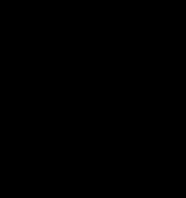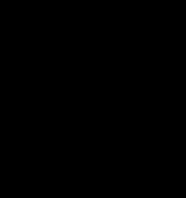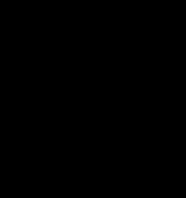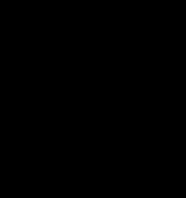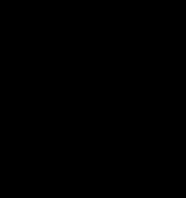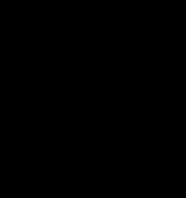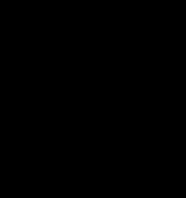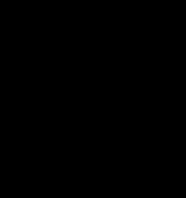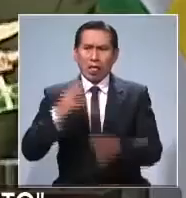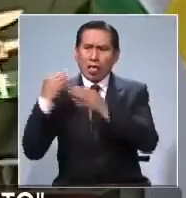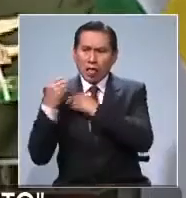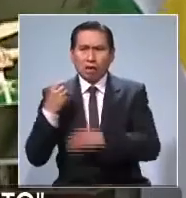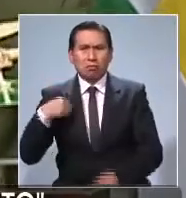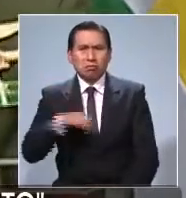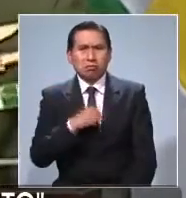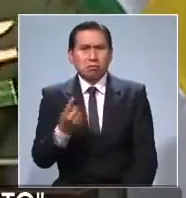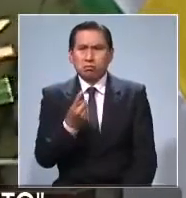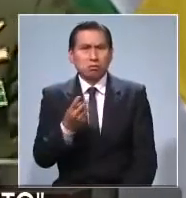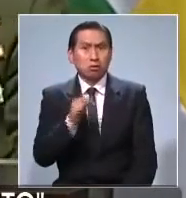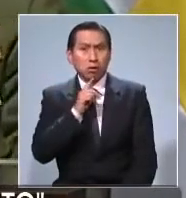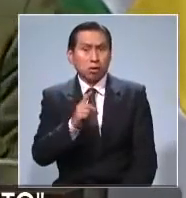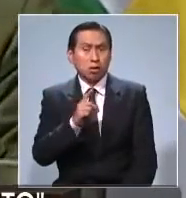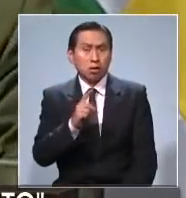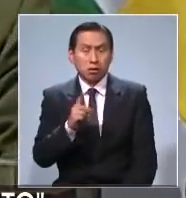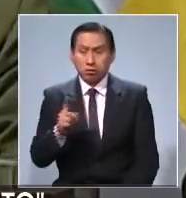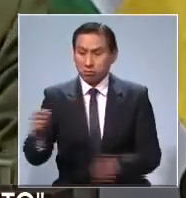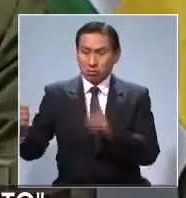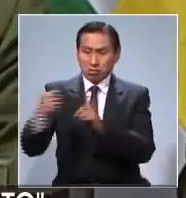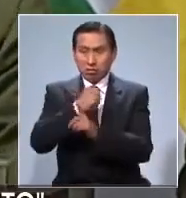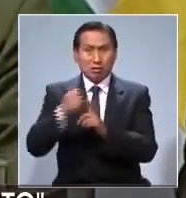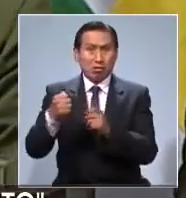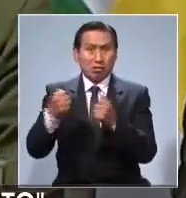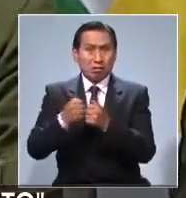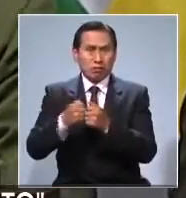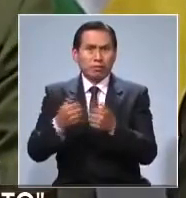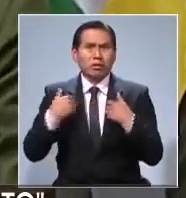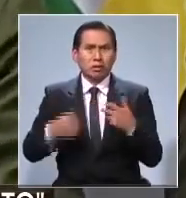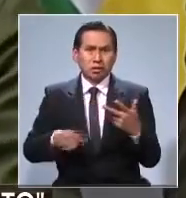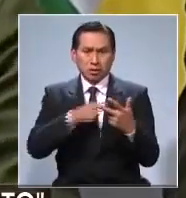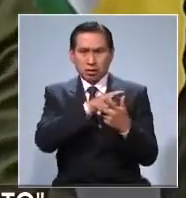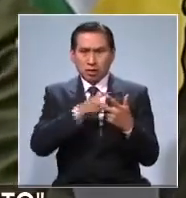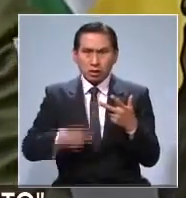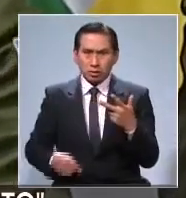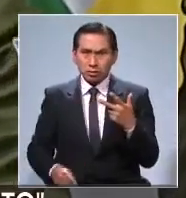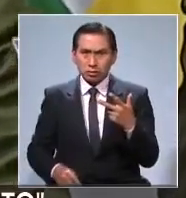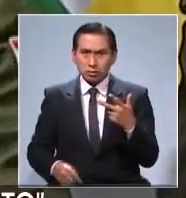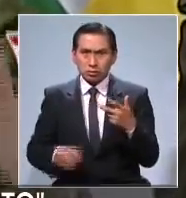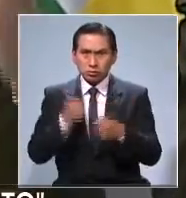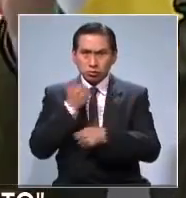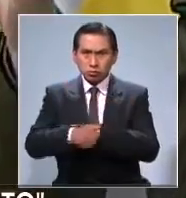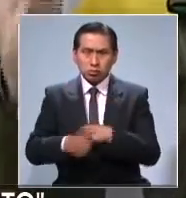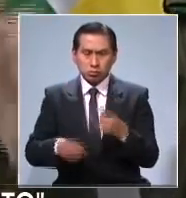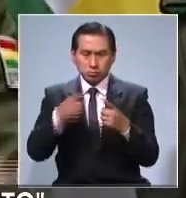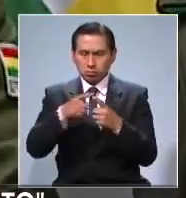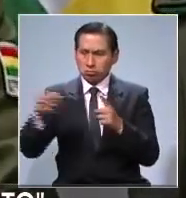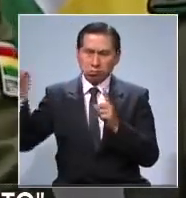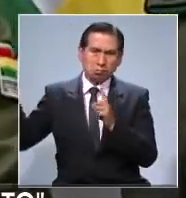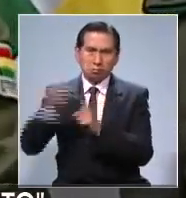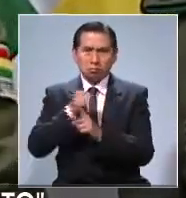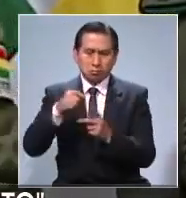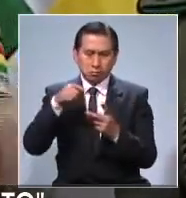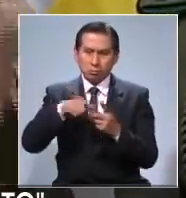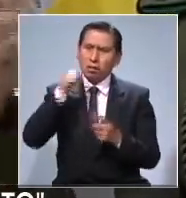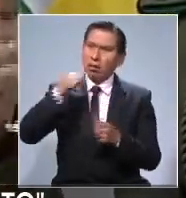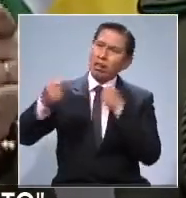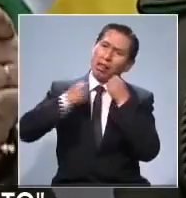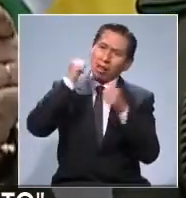policía. Cuando se produce un hecho de violencia, hay tres actores: el agresor, la